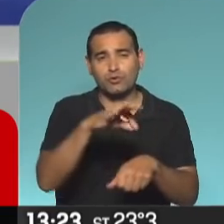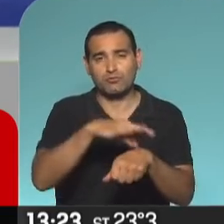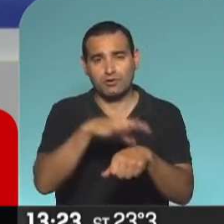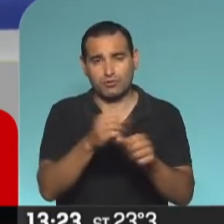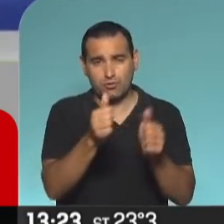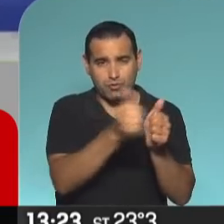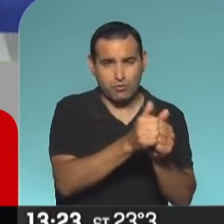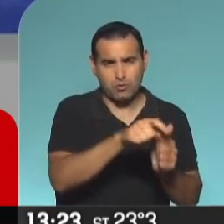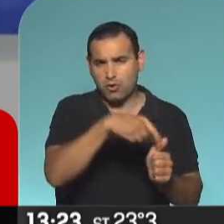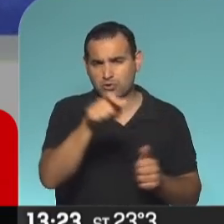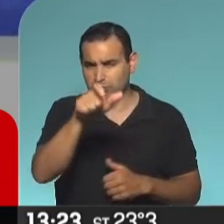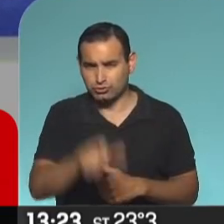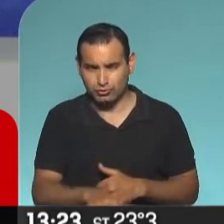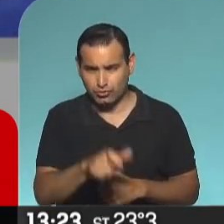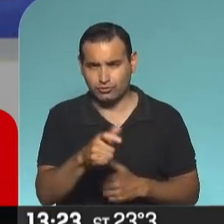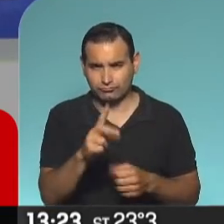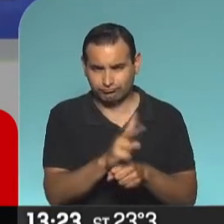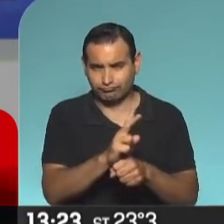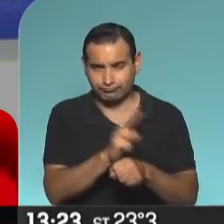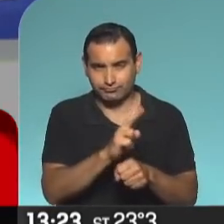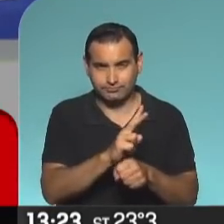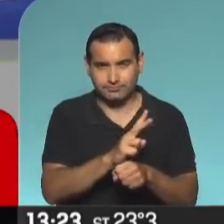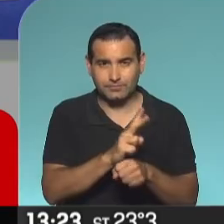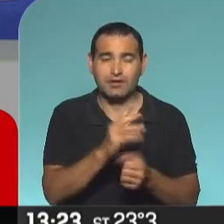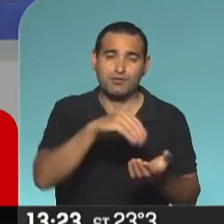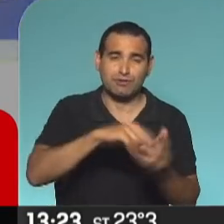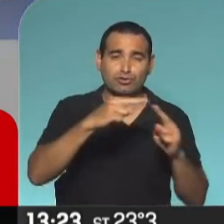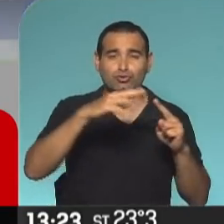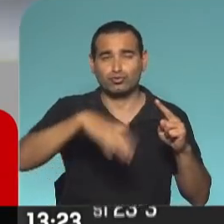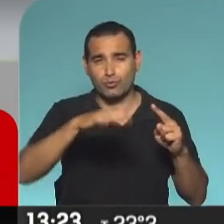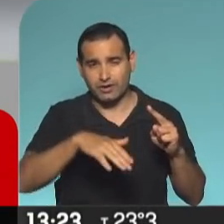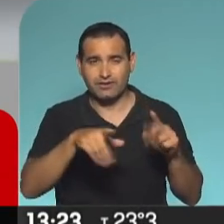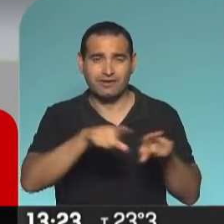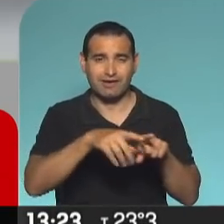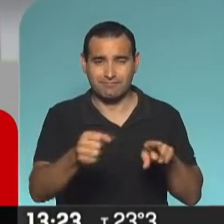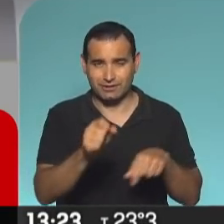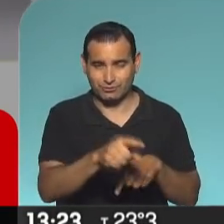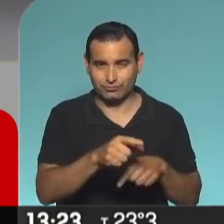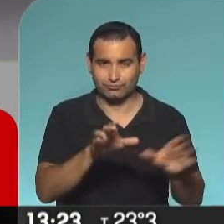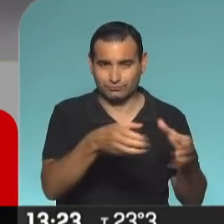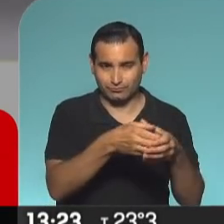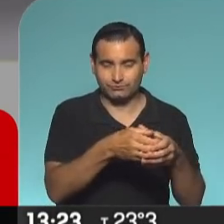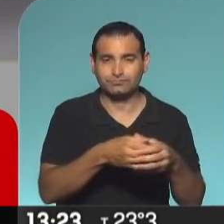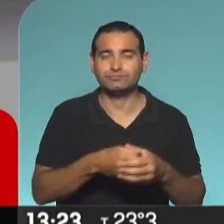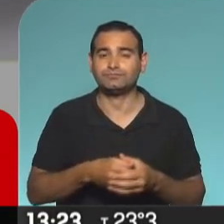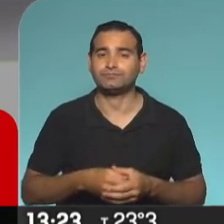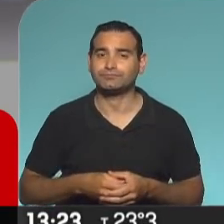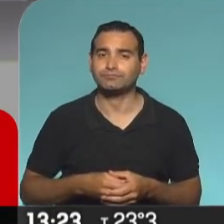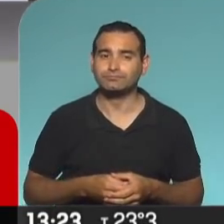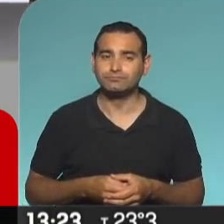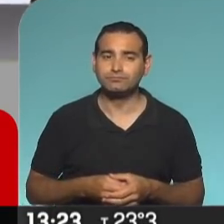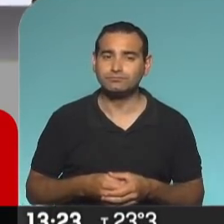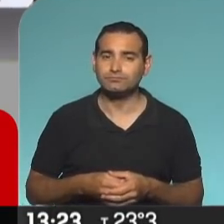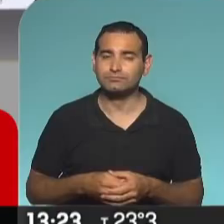teoría también con otra persona más que lo atendía, sumado a su sobrino y una de sus hermanas. Pablo, sí. Yo creo que se